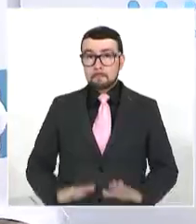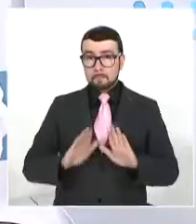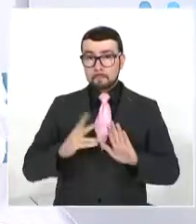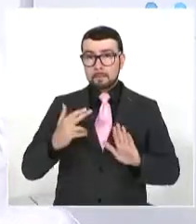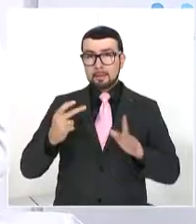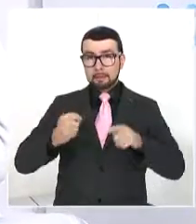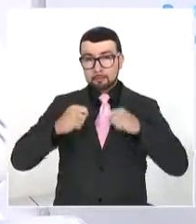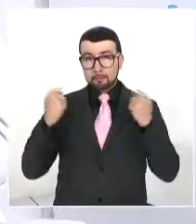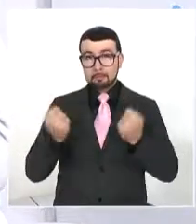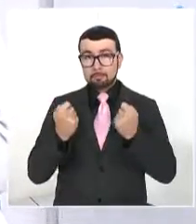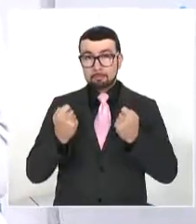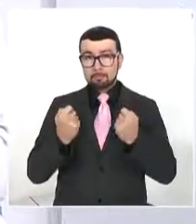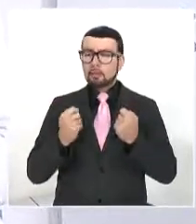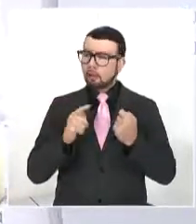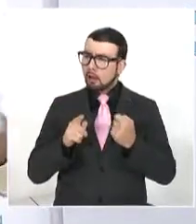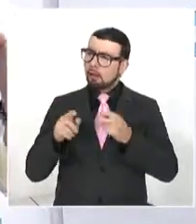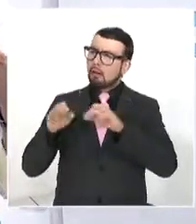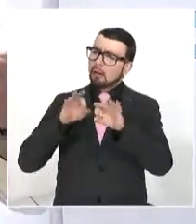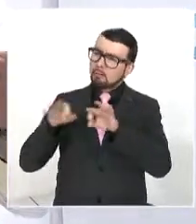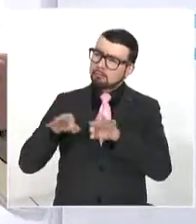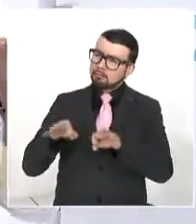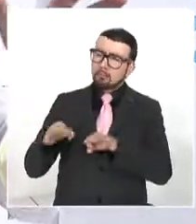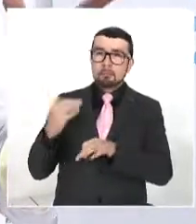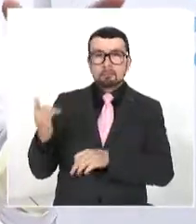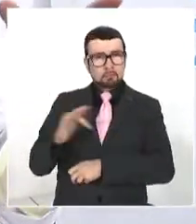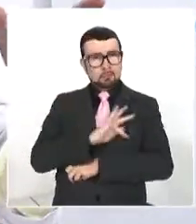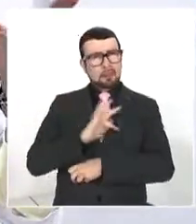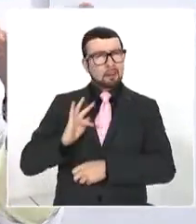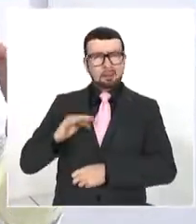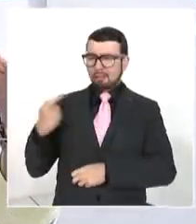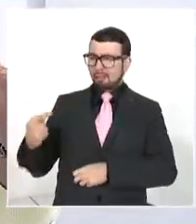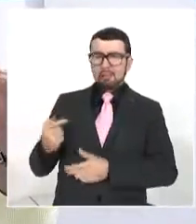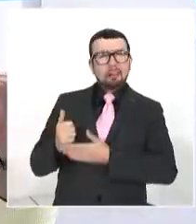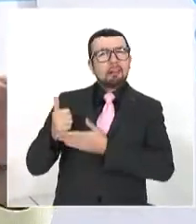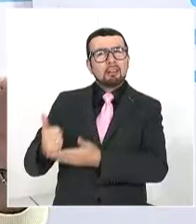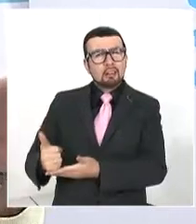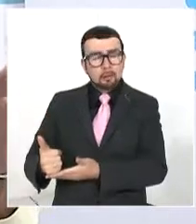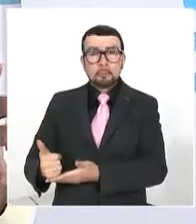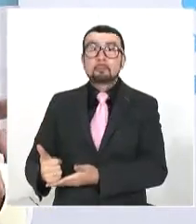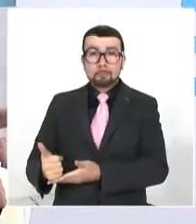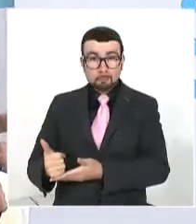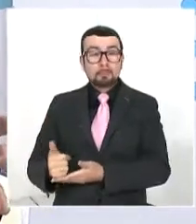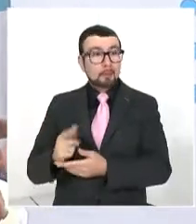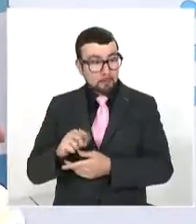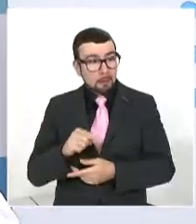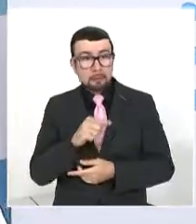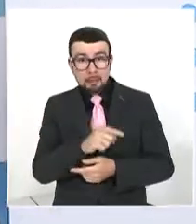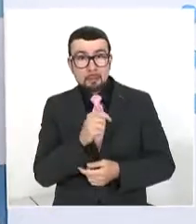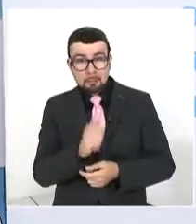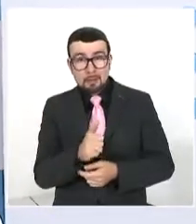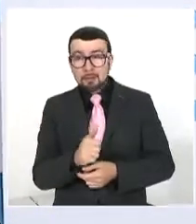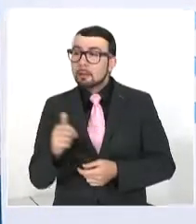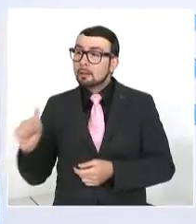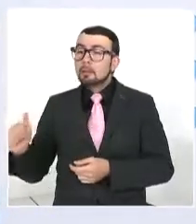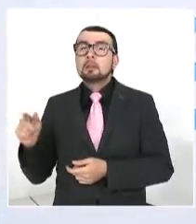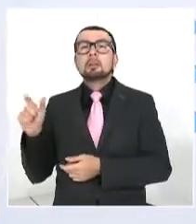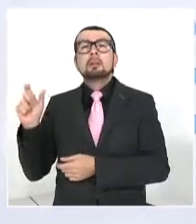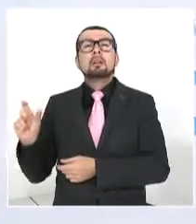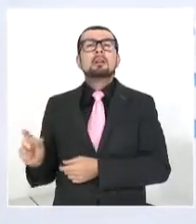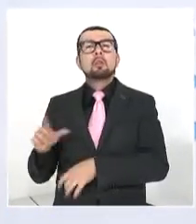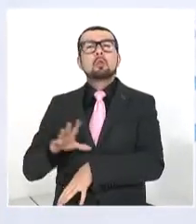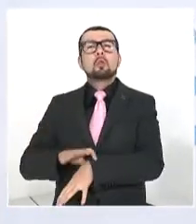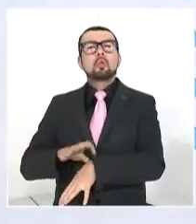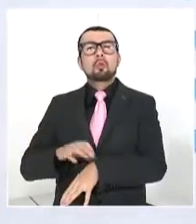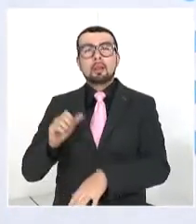de comerciales y vamos a hablar de esas terapias y les vamos a hacer una de esas terapias en manos de el